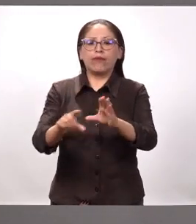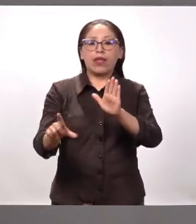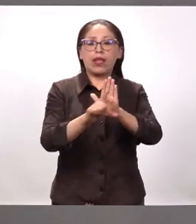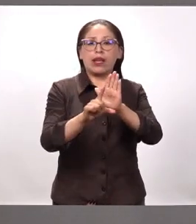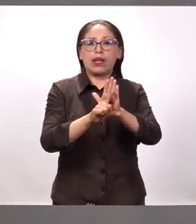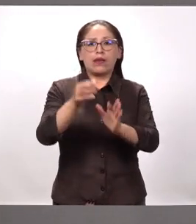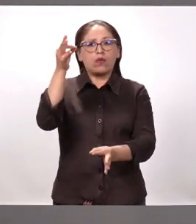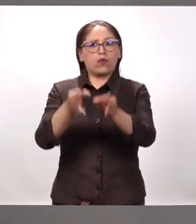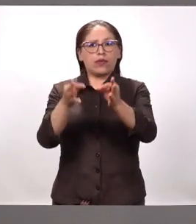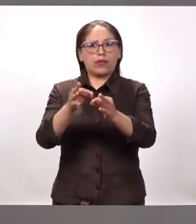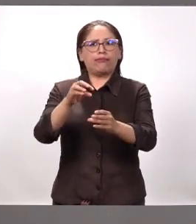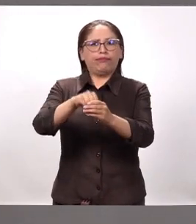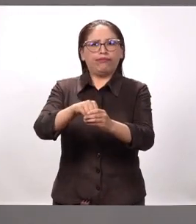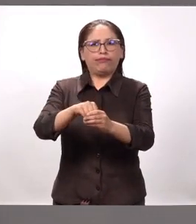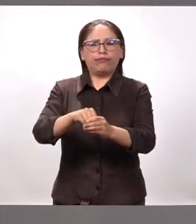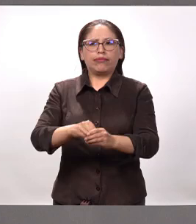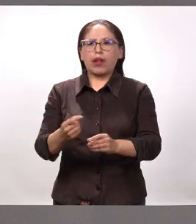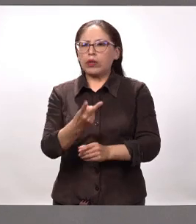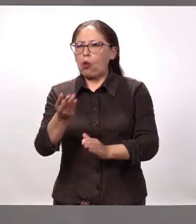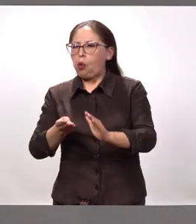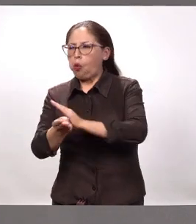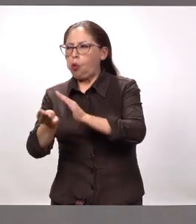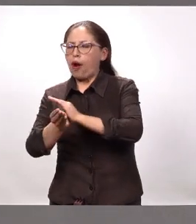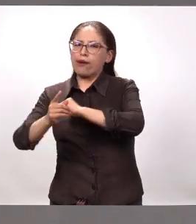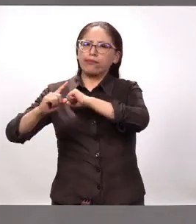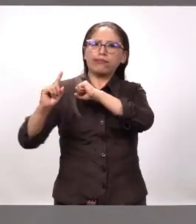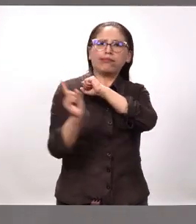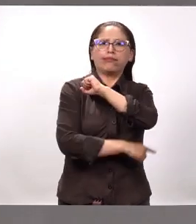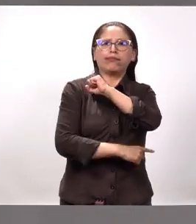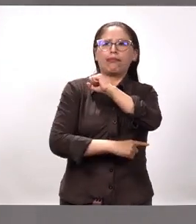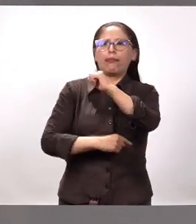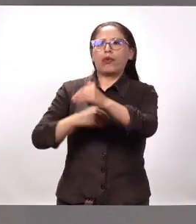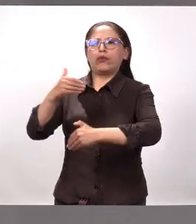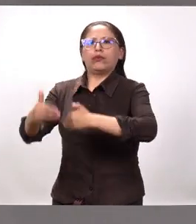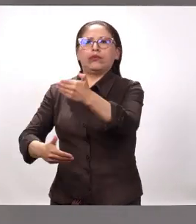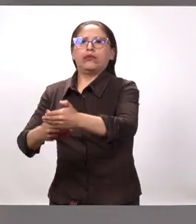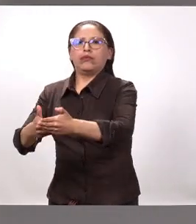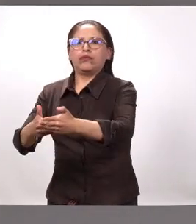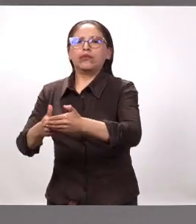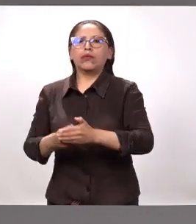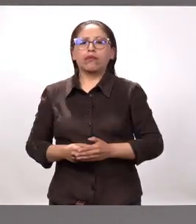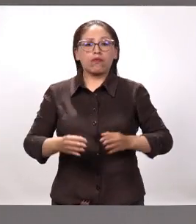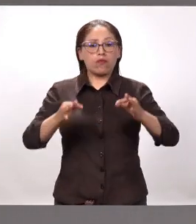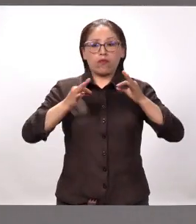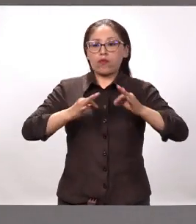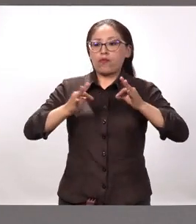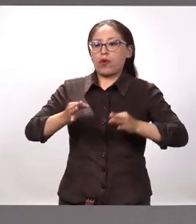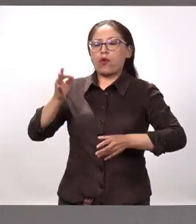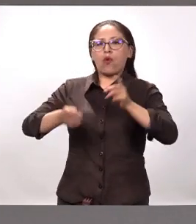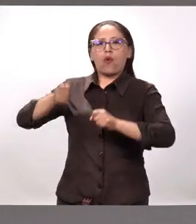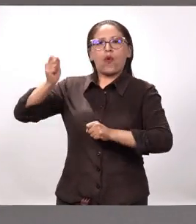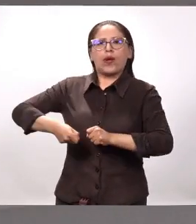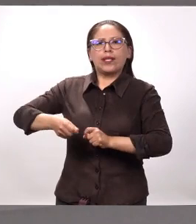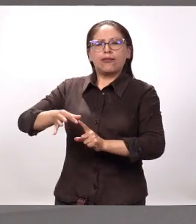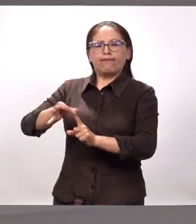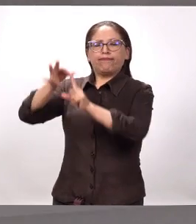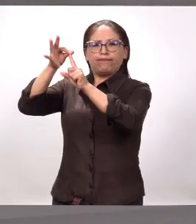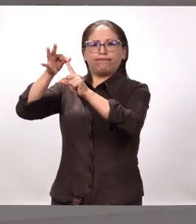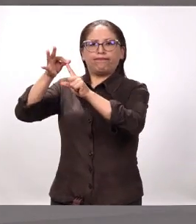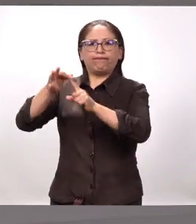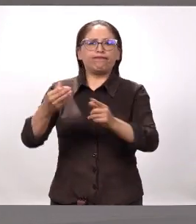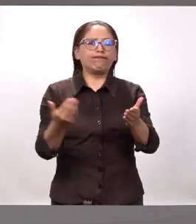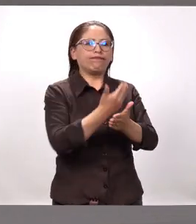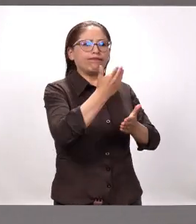reforma a la ley del órgano judicial para castigar la corrupción con procesos disciplinarios orales formaremos jueces